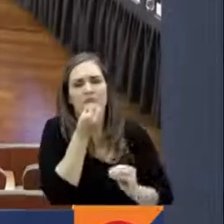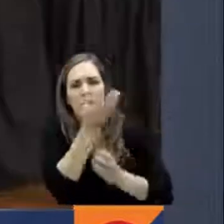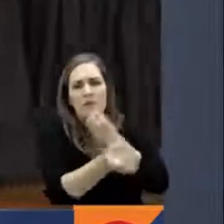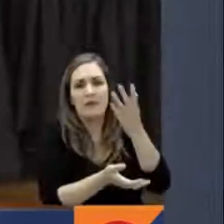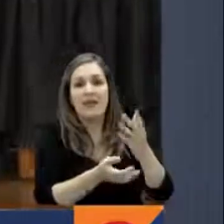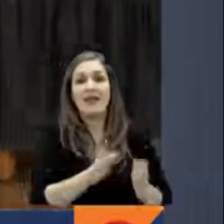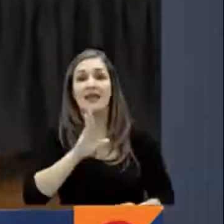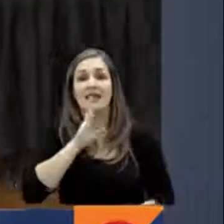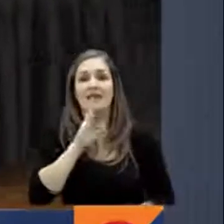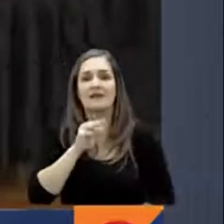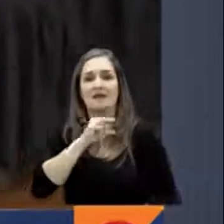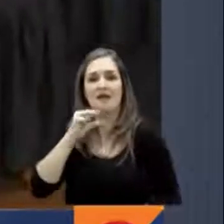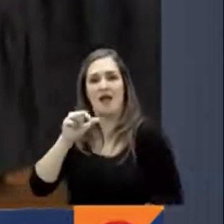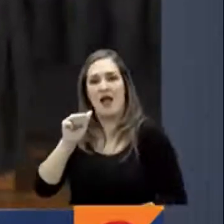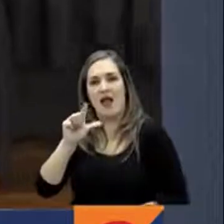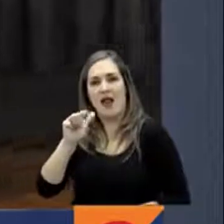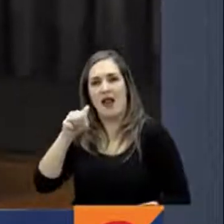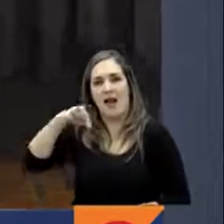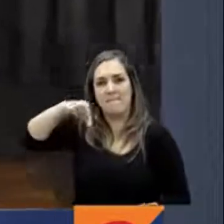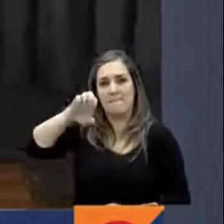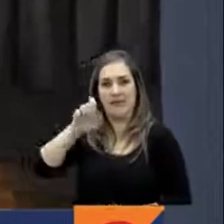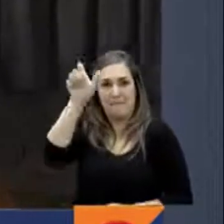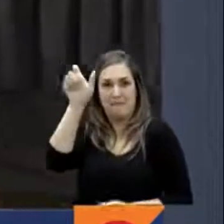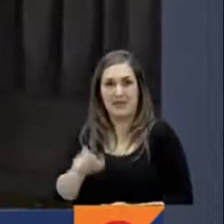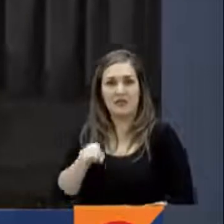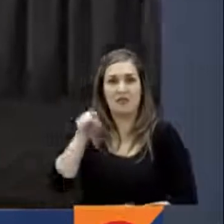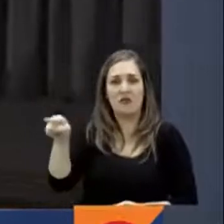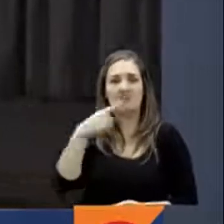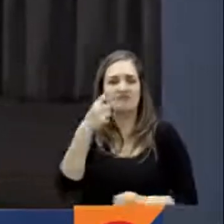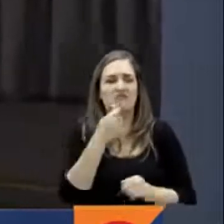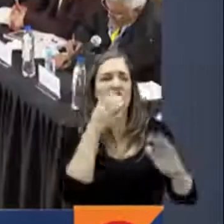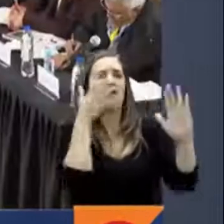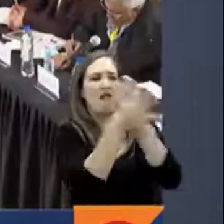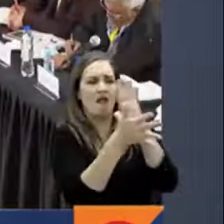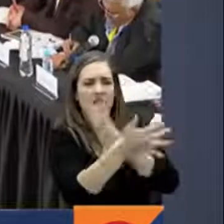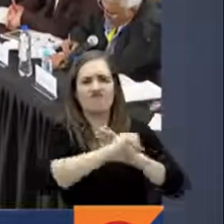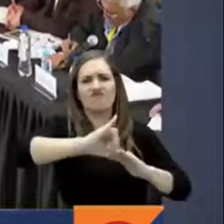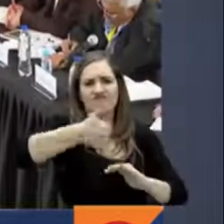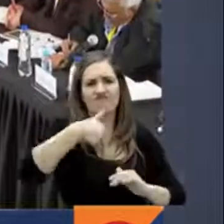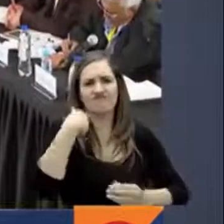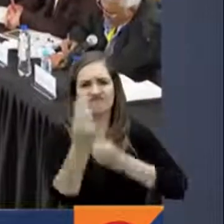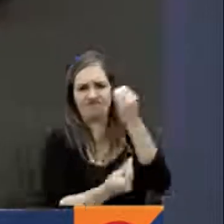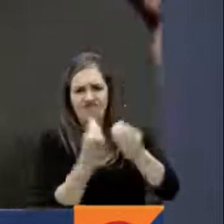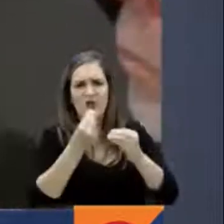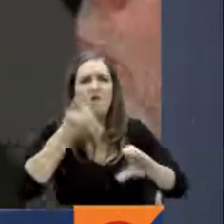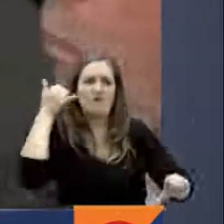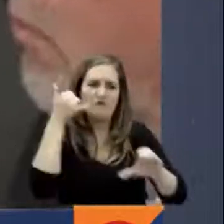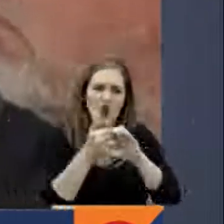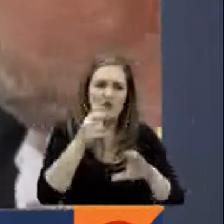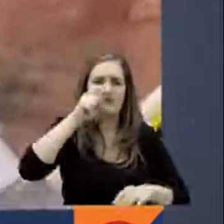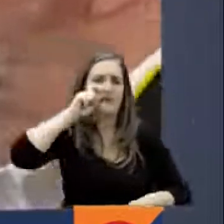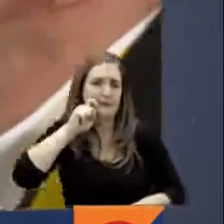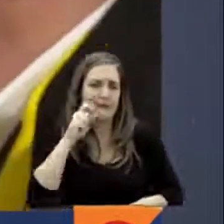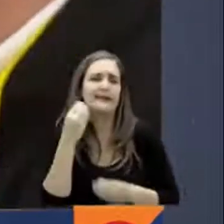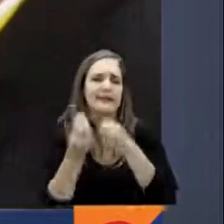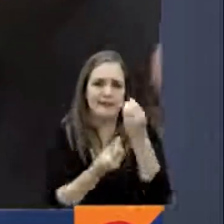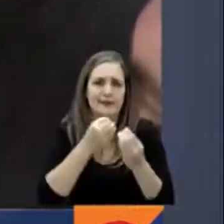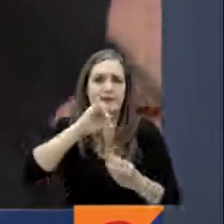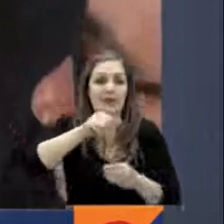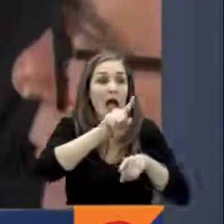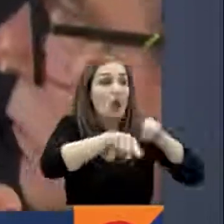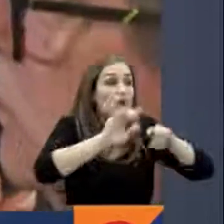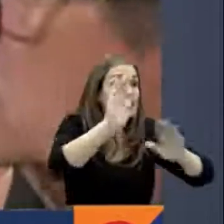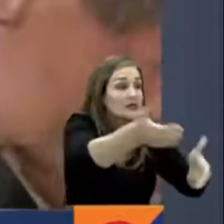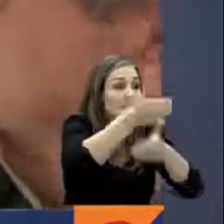Pastor Alape quien asumió esa responsabilidad por estos hechos en donde se registraban violaciones sexuales a algunos de los